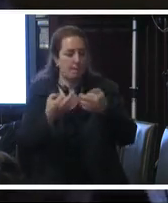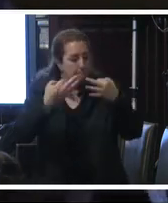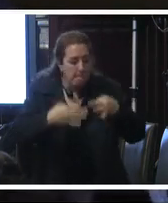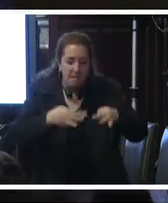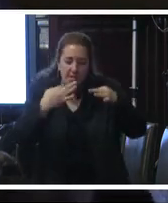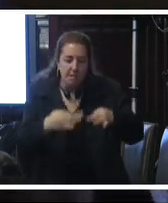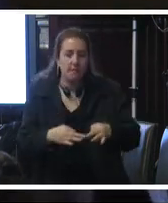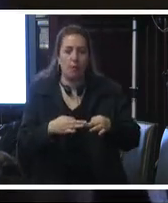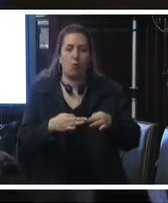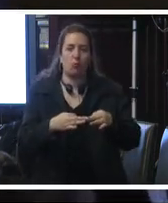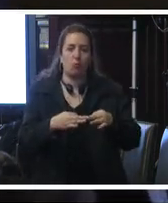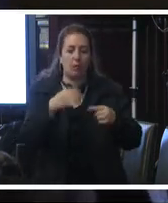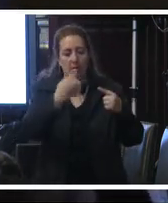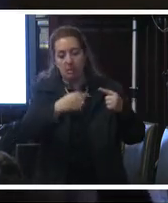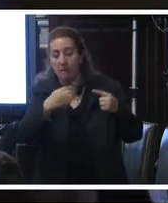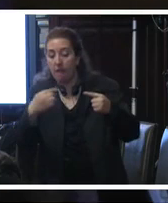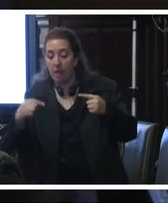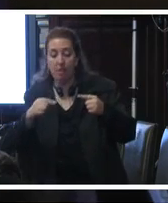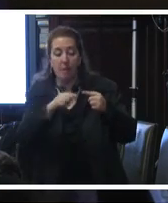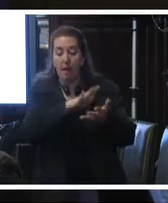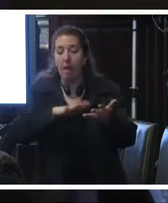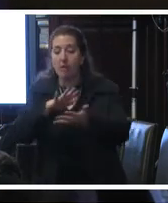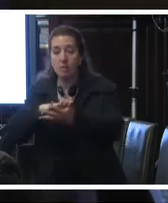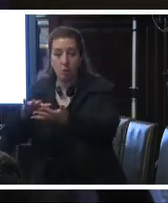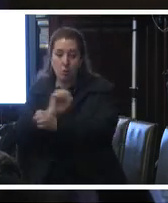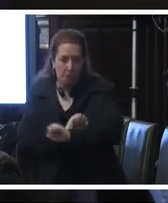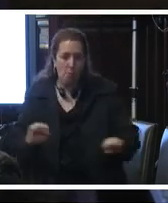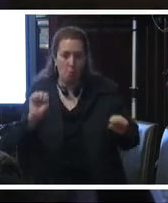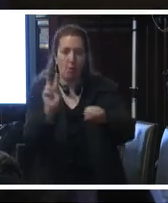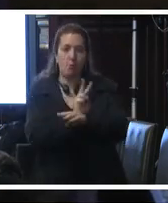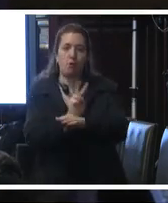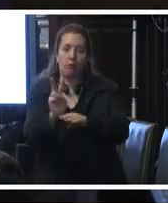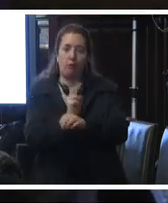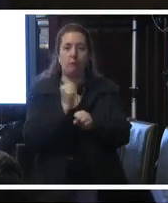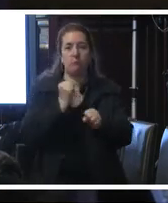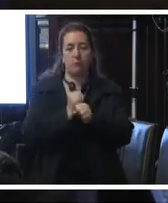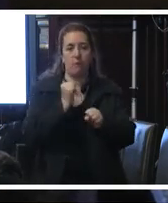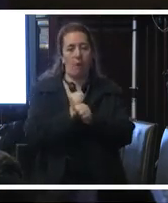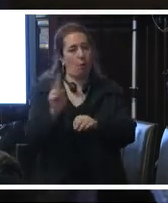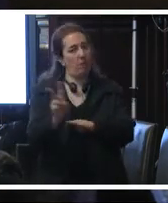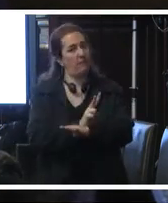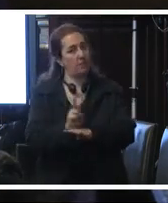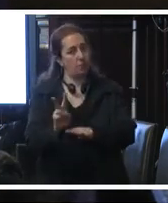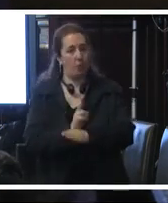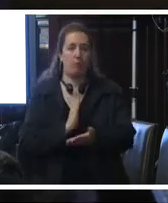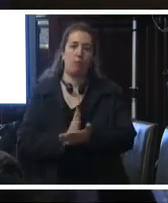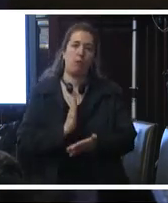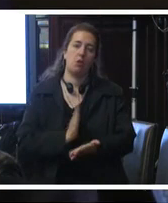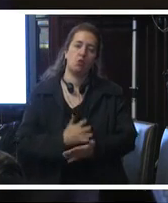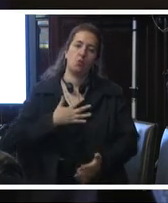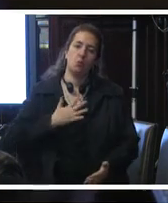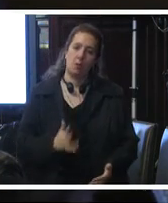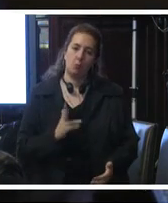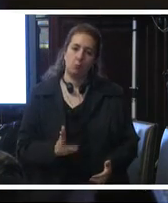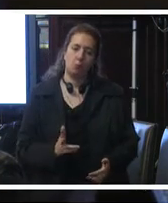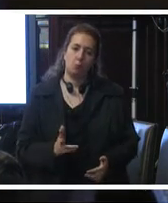diferenciados para proteger el trabajo de defensoras de derechos